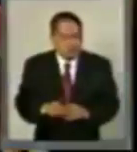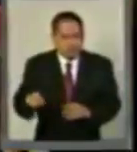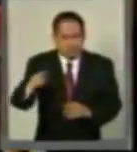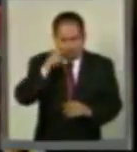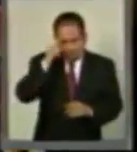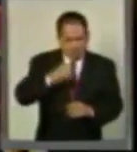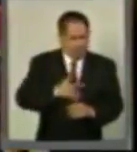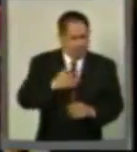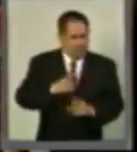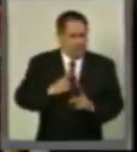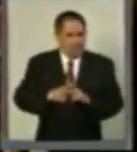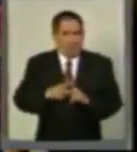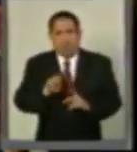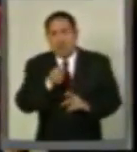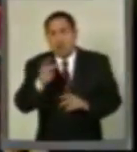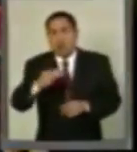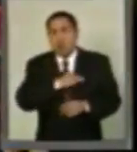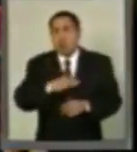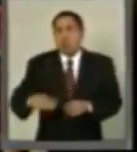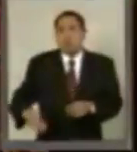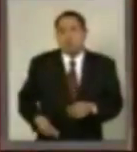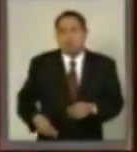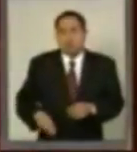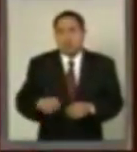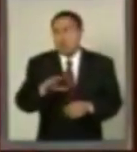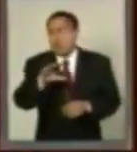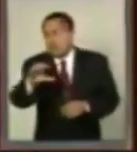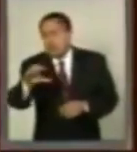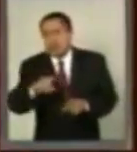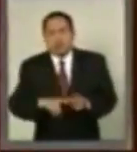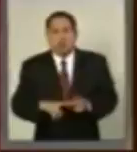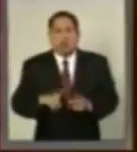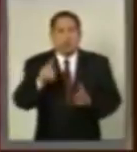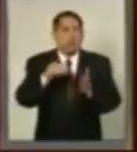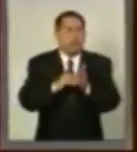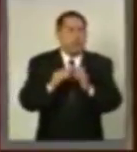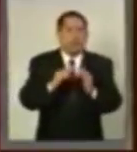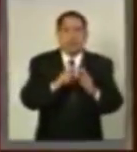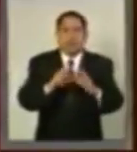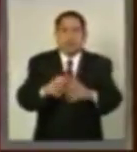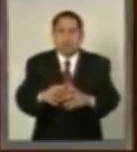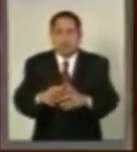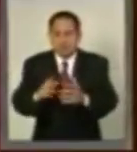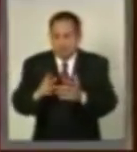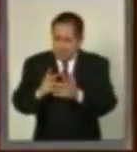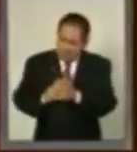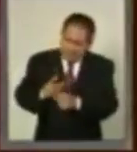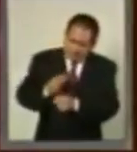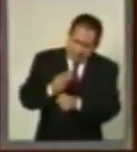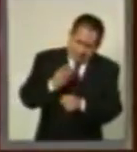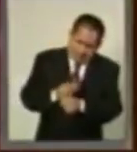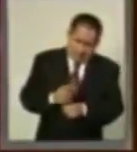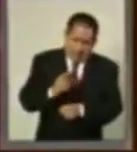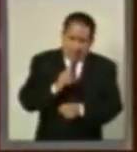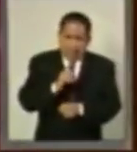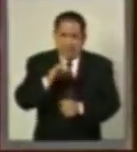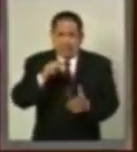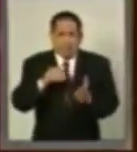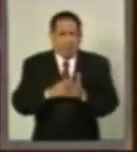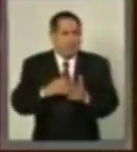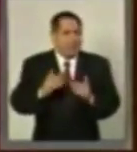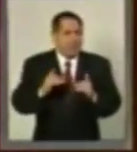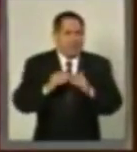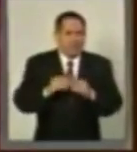Ustedes valoren que hay municipios que tienen 500 y 1000 viviendas. Reconstruir más de 100 mil viviendas